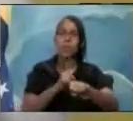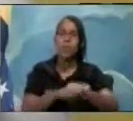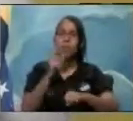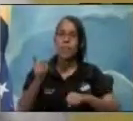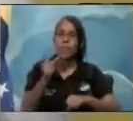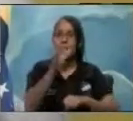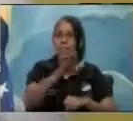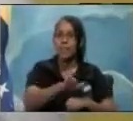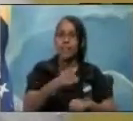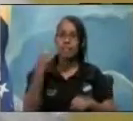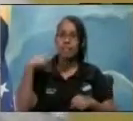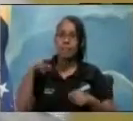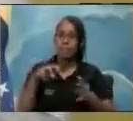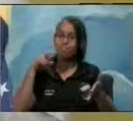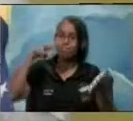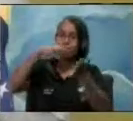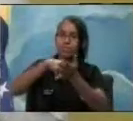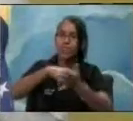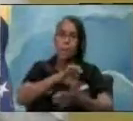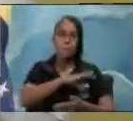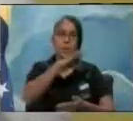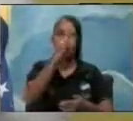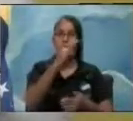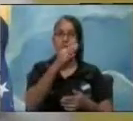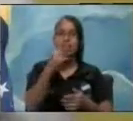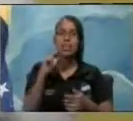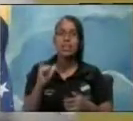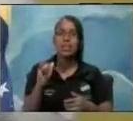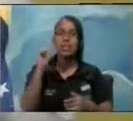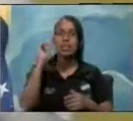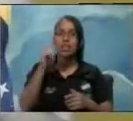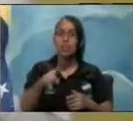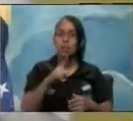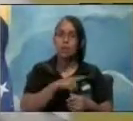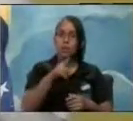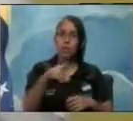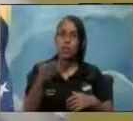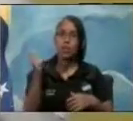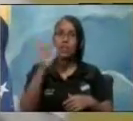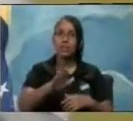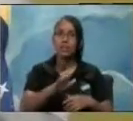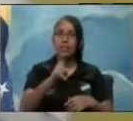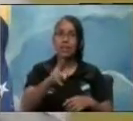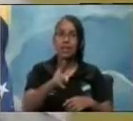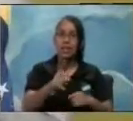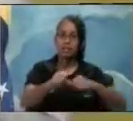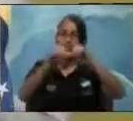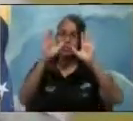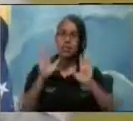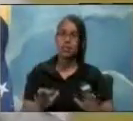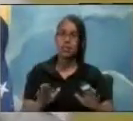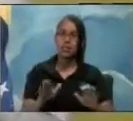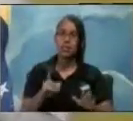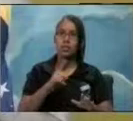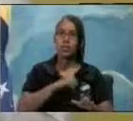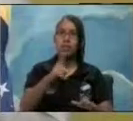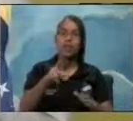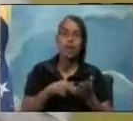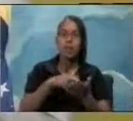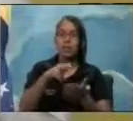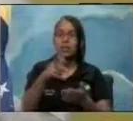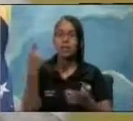que estaban paralíticos espiritualmente, y también usted que está impedido de caminar, tiene